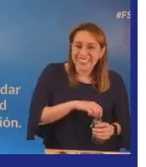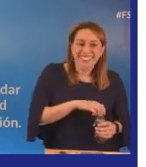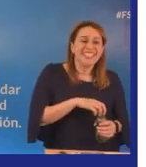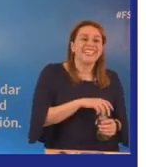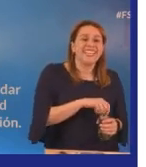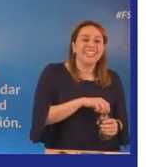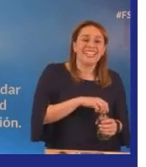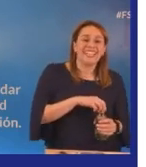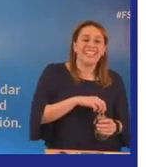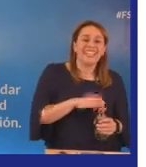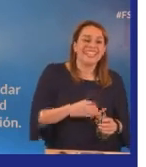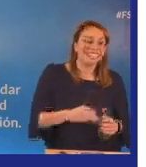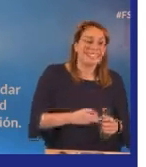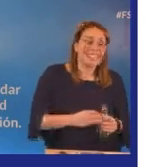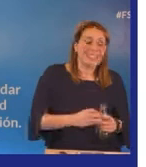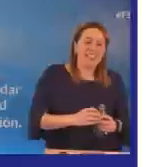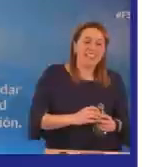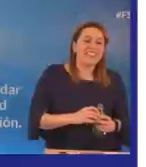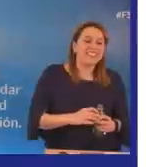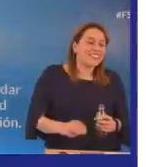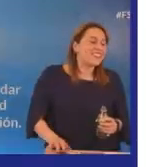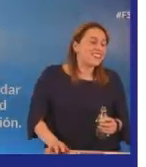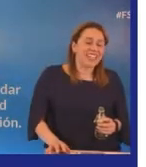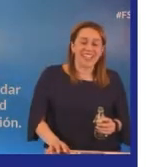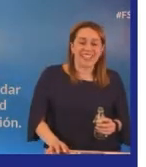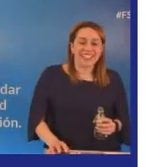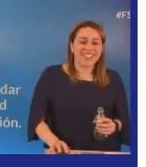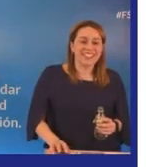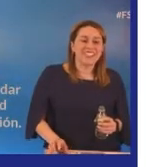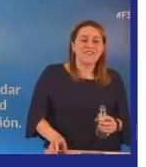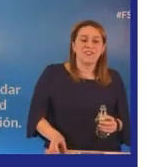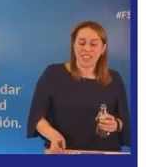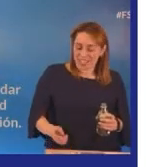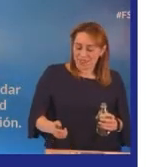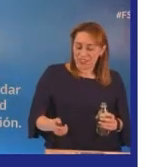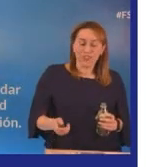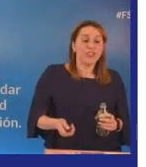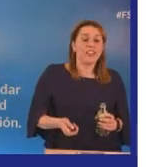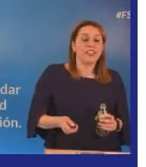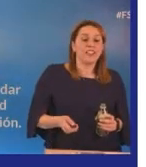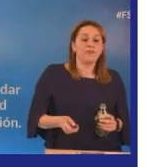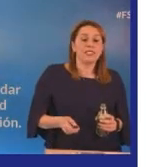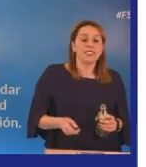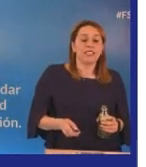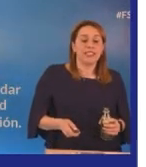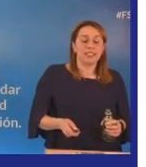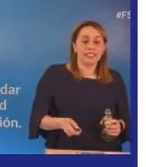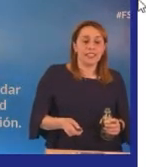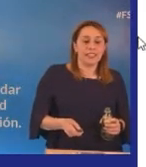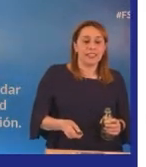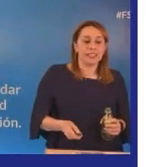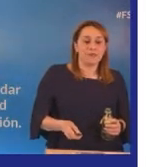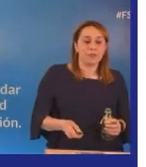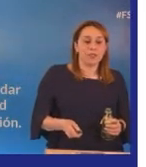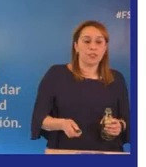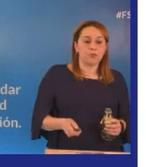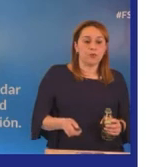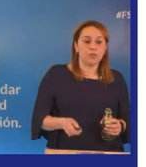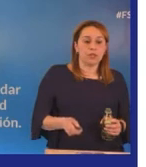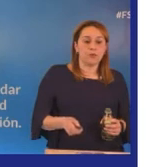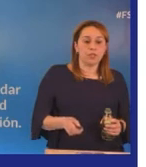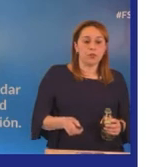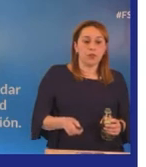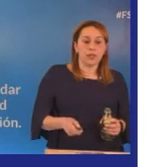Gracias. Entonces, en la alteración de los agarres, por ejemplo, el paciente en este